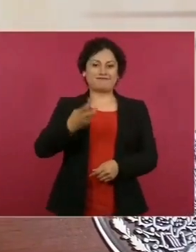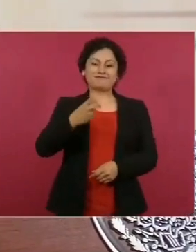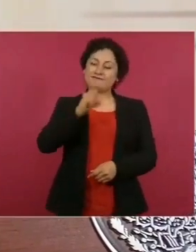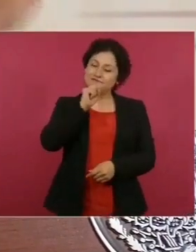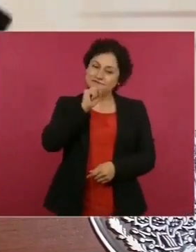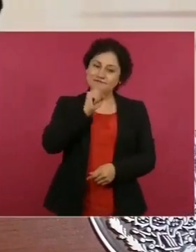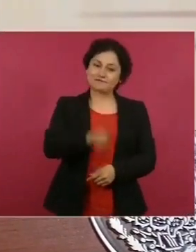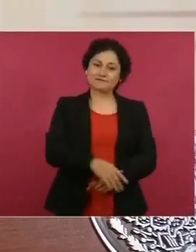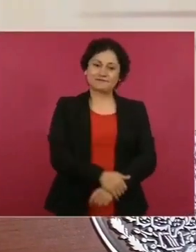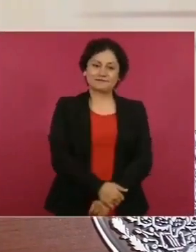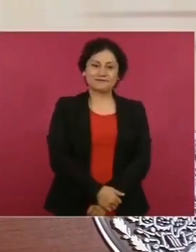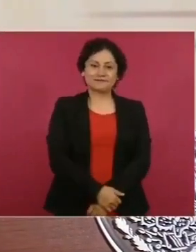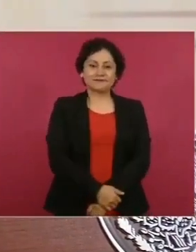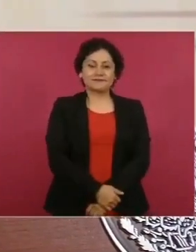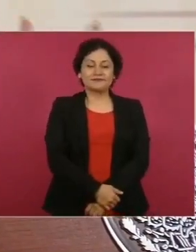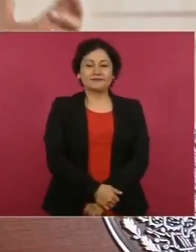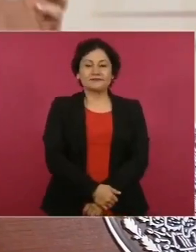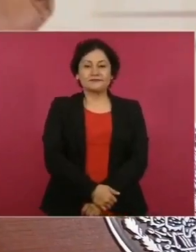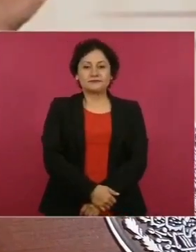porque